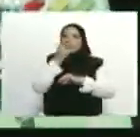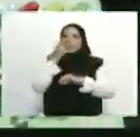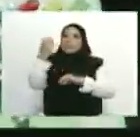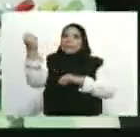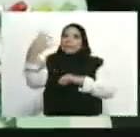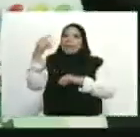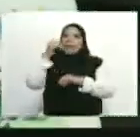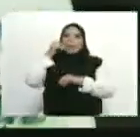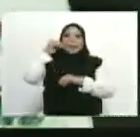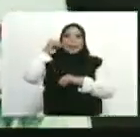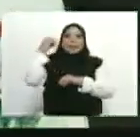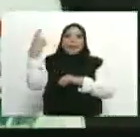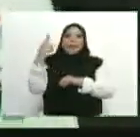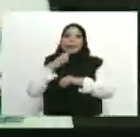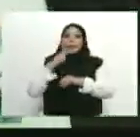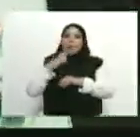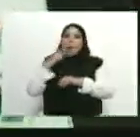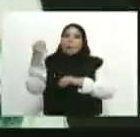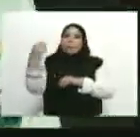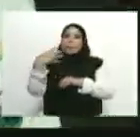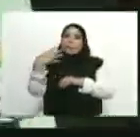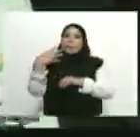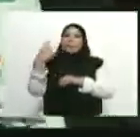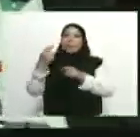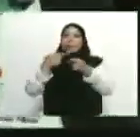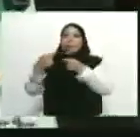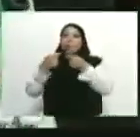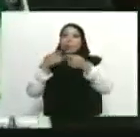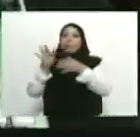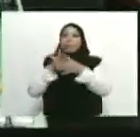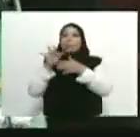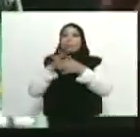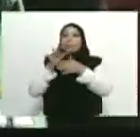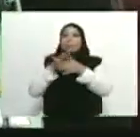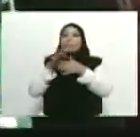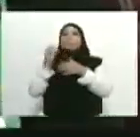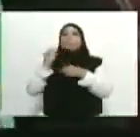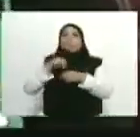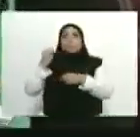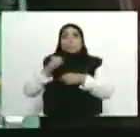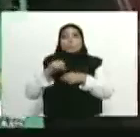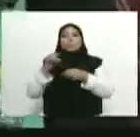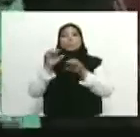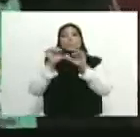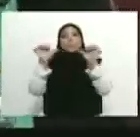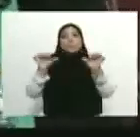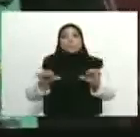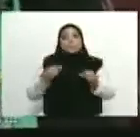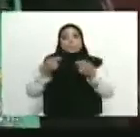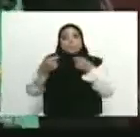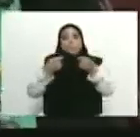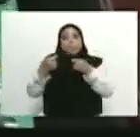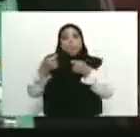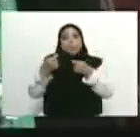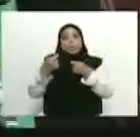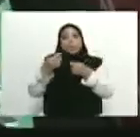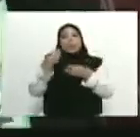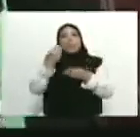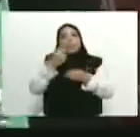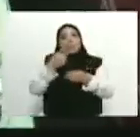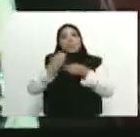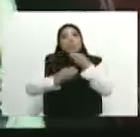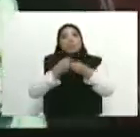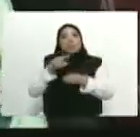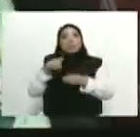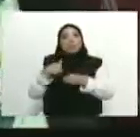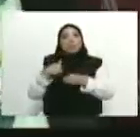permite cambiar las fases, ¿sí? Que conocemos. Controla el funcionamiento del semáforo. Sí. De hecho, controla una intersección. ¿Eso lo fabrican ustedes?